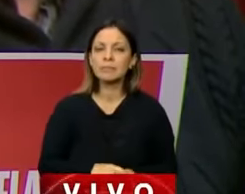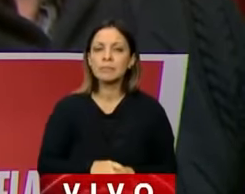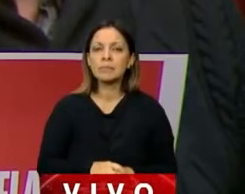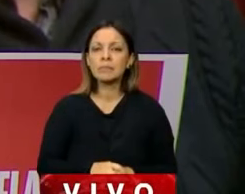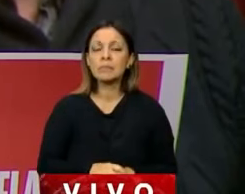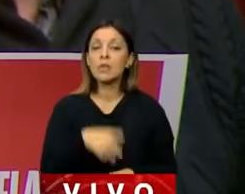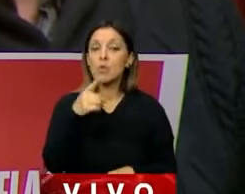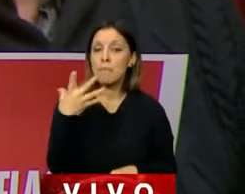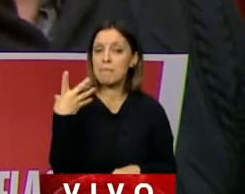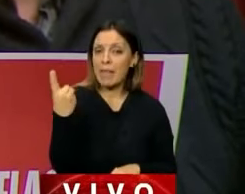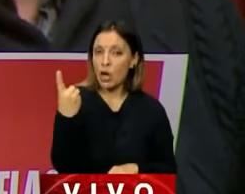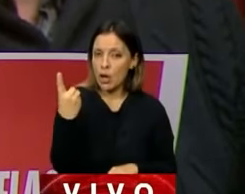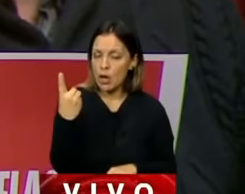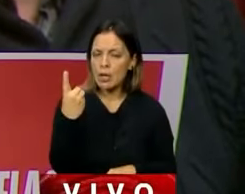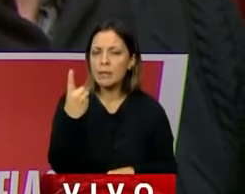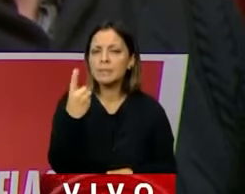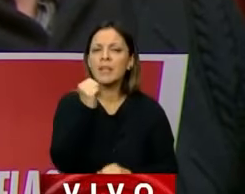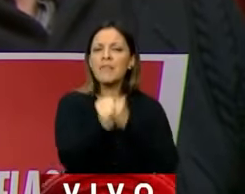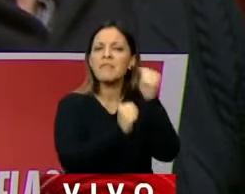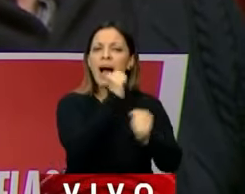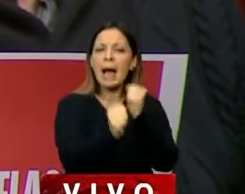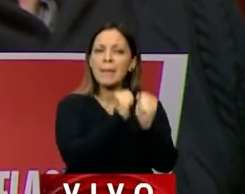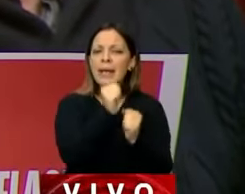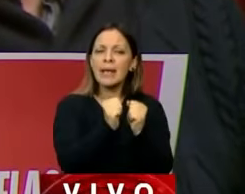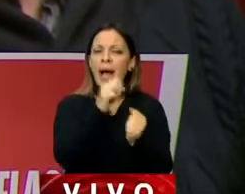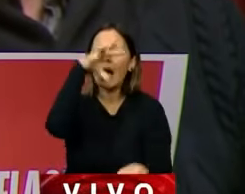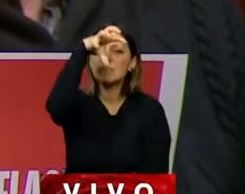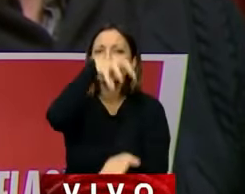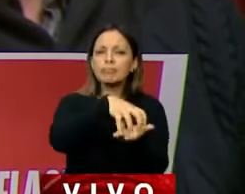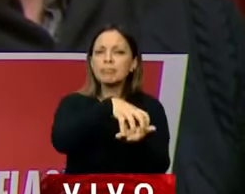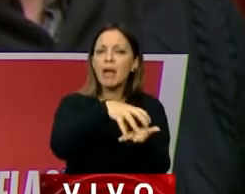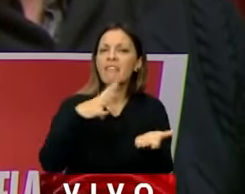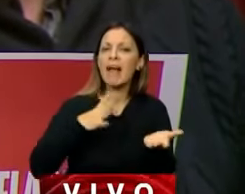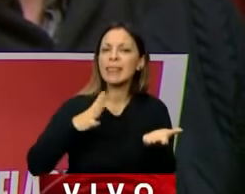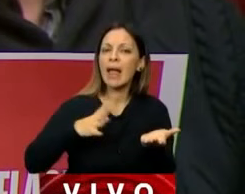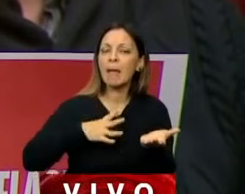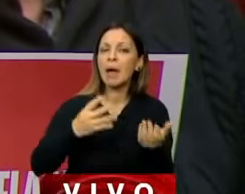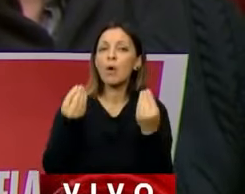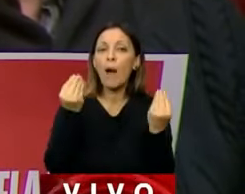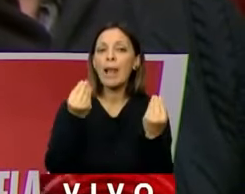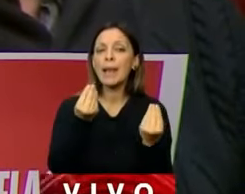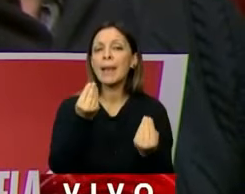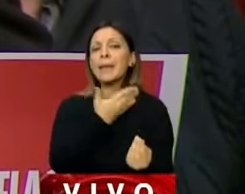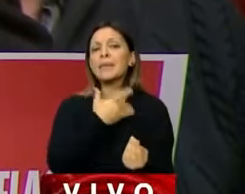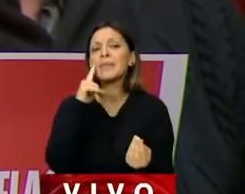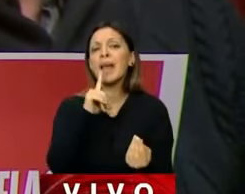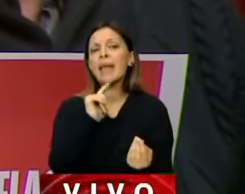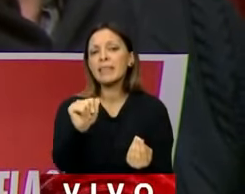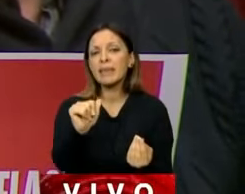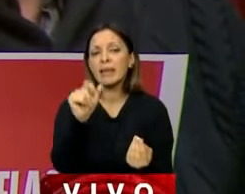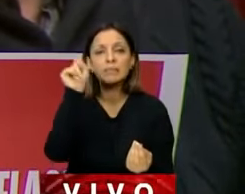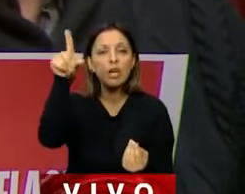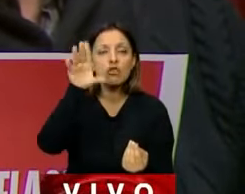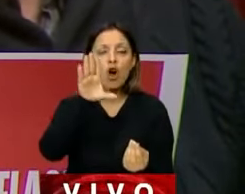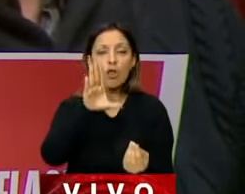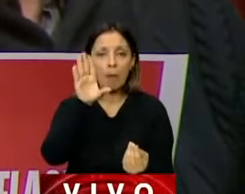Una patronal de una fábrica todavía no instalada, que era el caso de Fiat, en